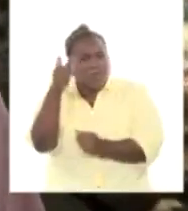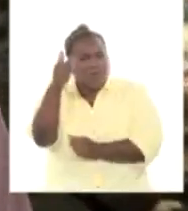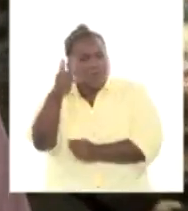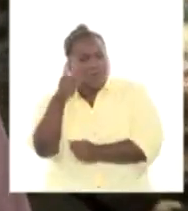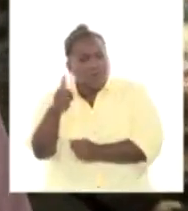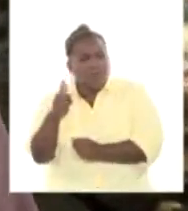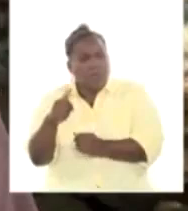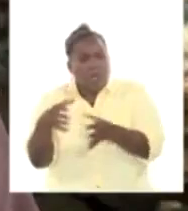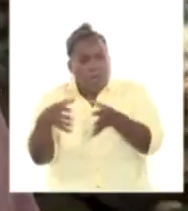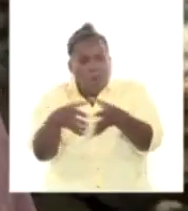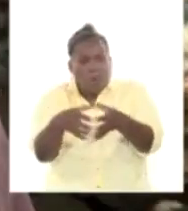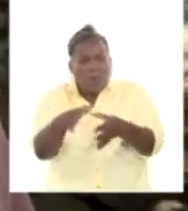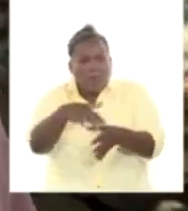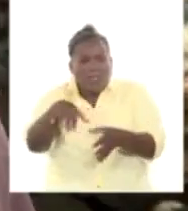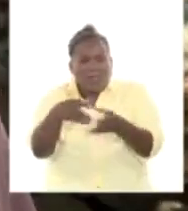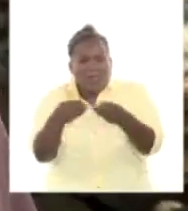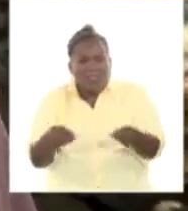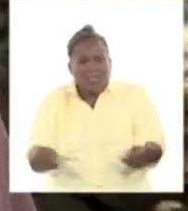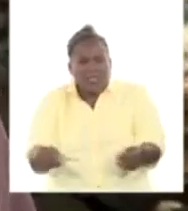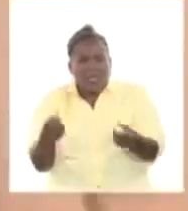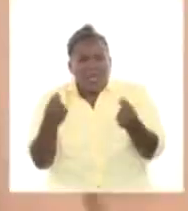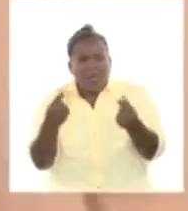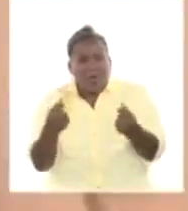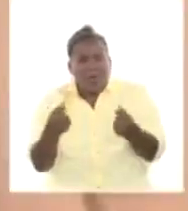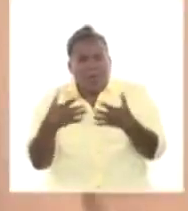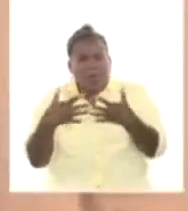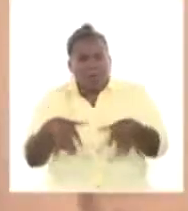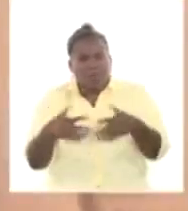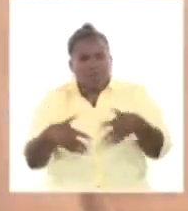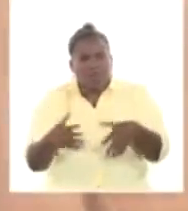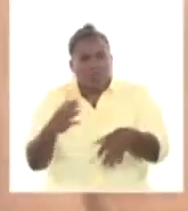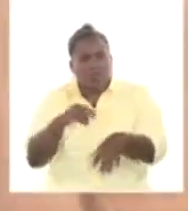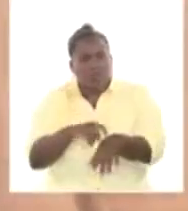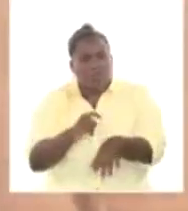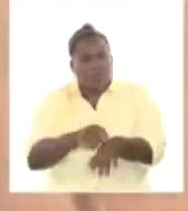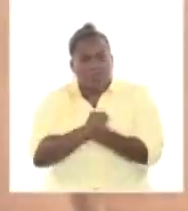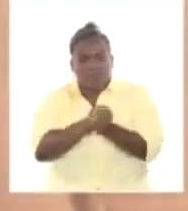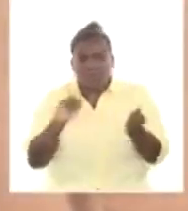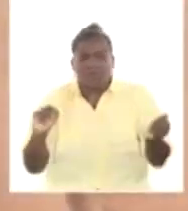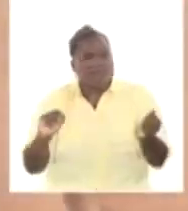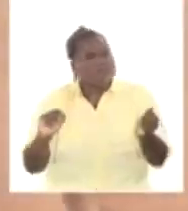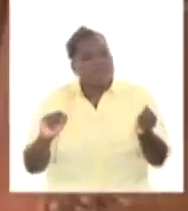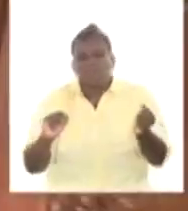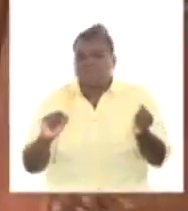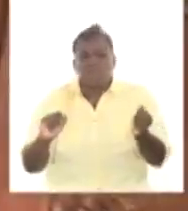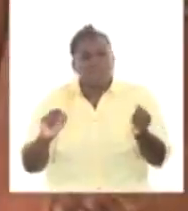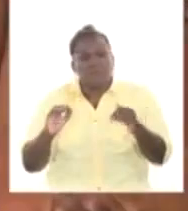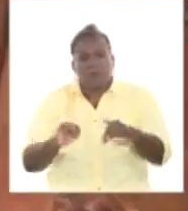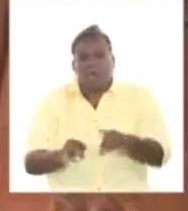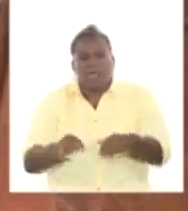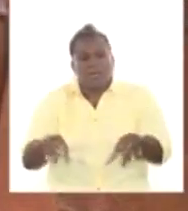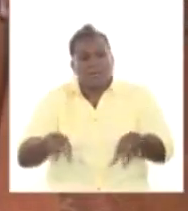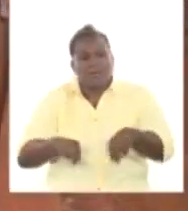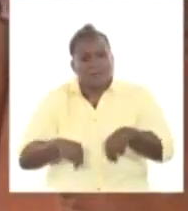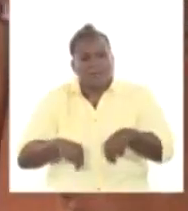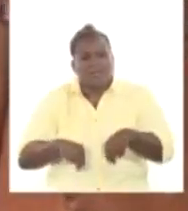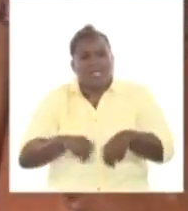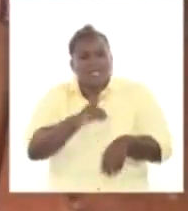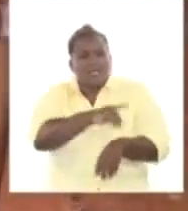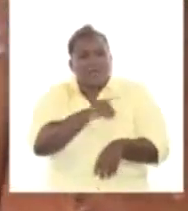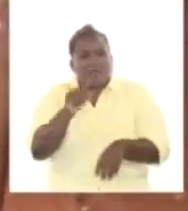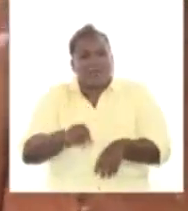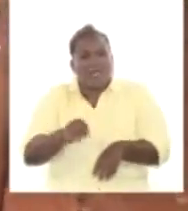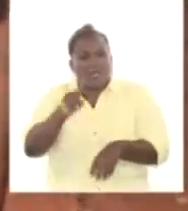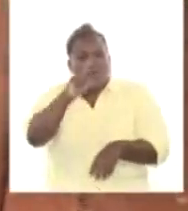óptimas condiciones, tanto económica como productivamente. No tiene tiempo libre, admite el joven diputado de 34 años de edad,